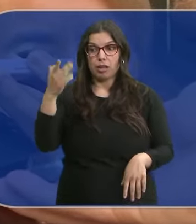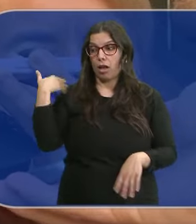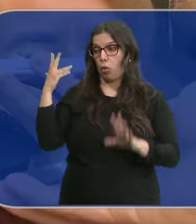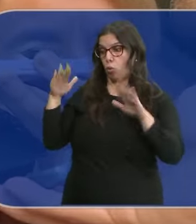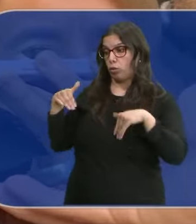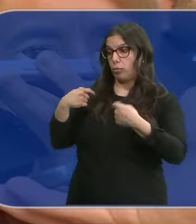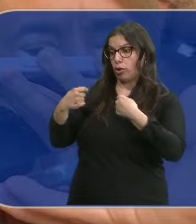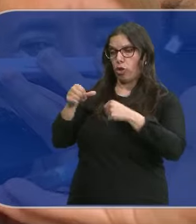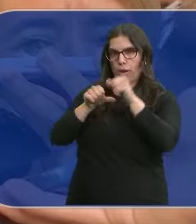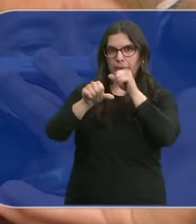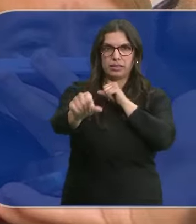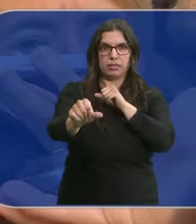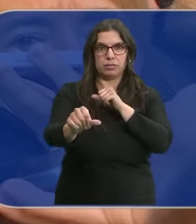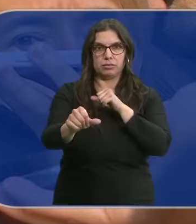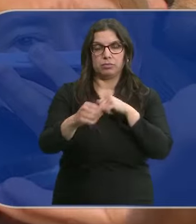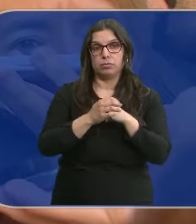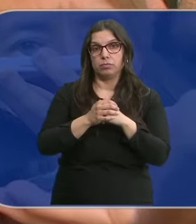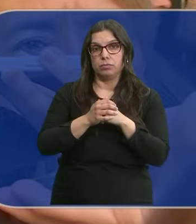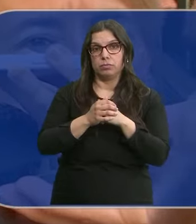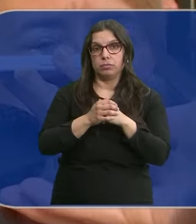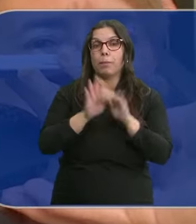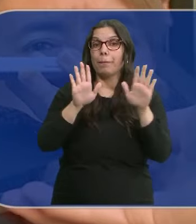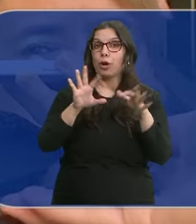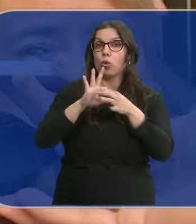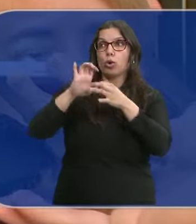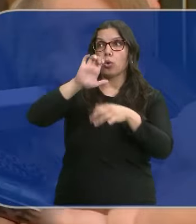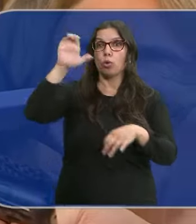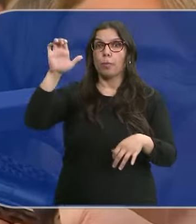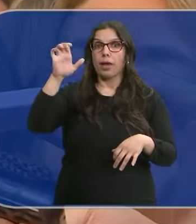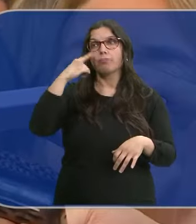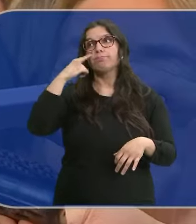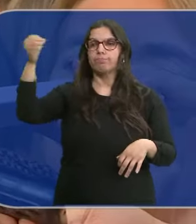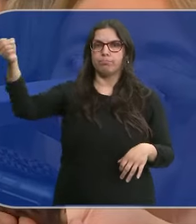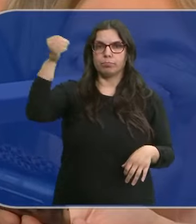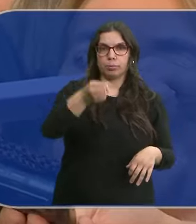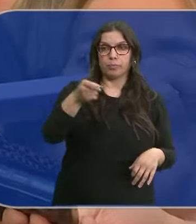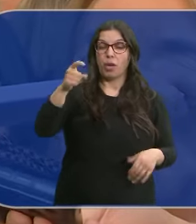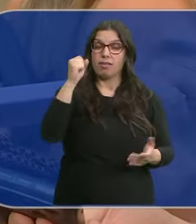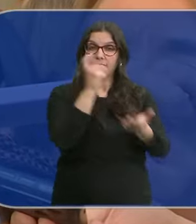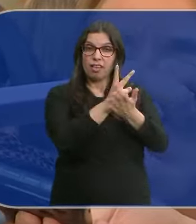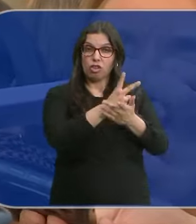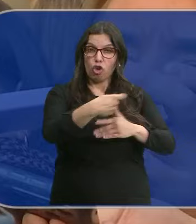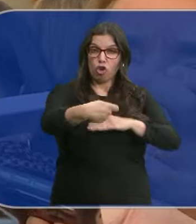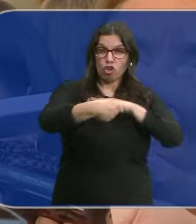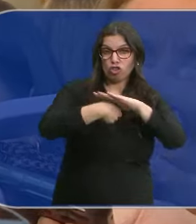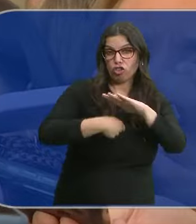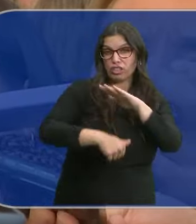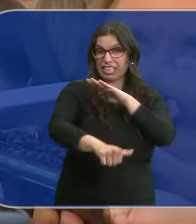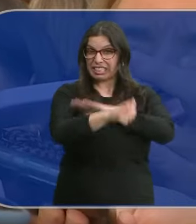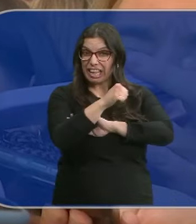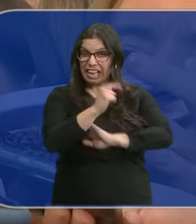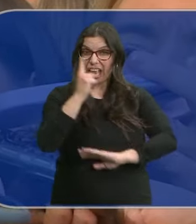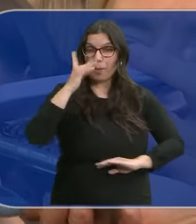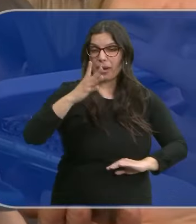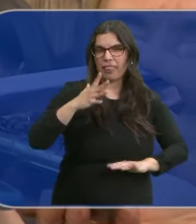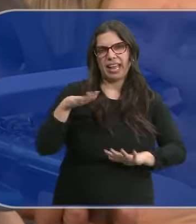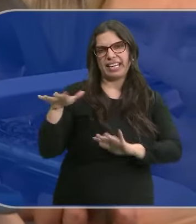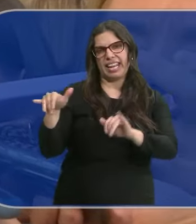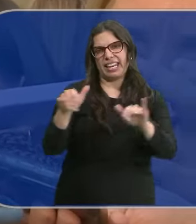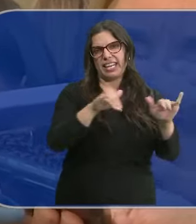estaba. A través de la Unión Europea, ni los órdagos, ni los chantajes, ni las